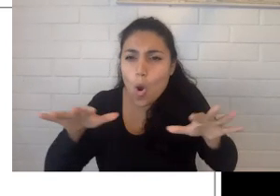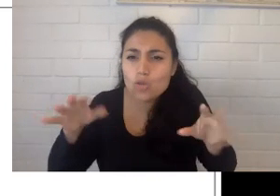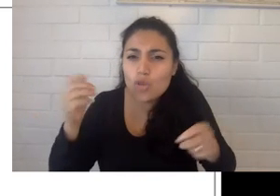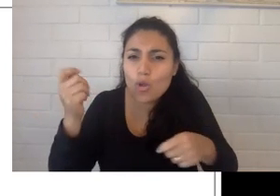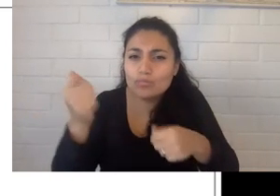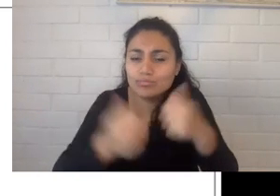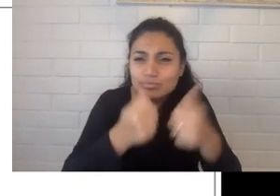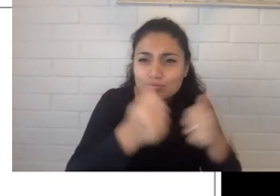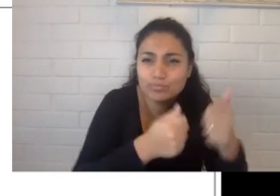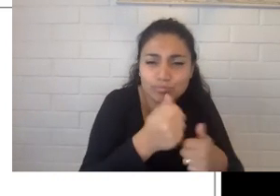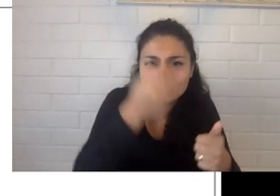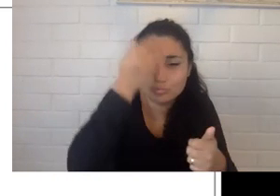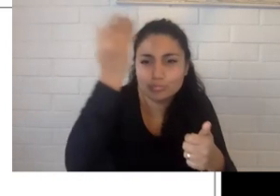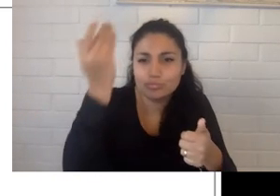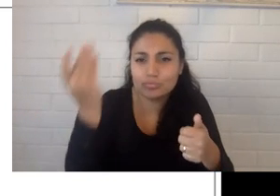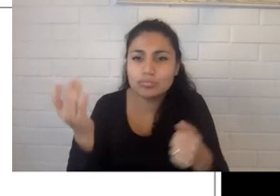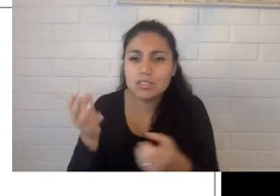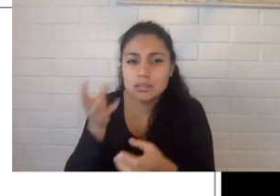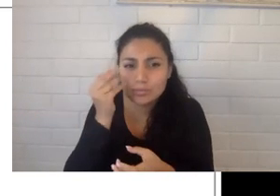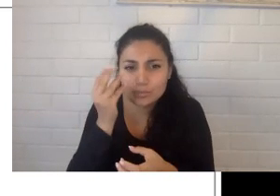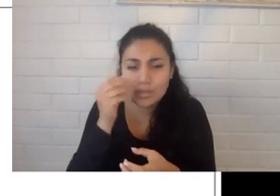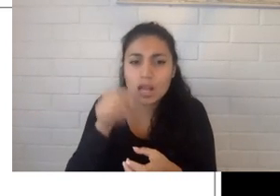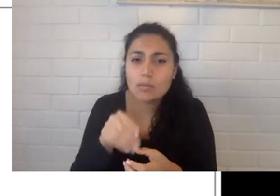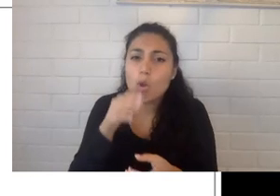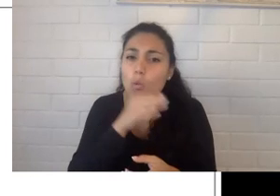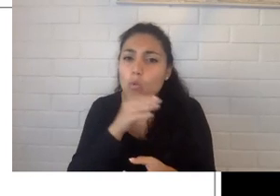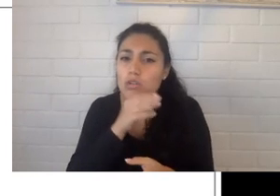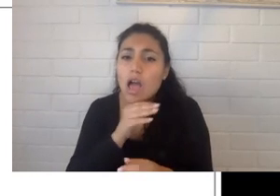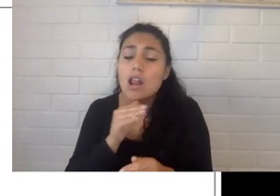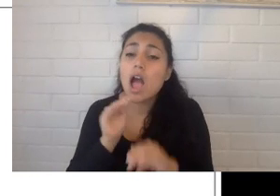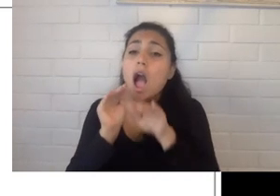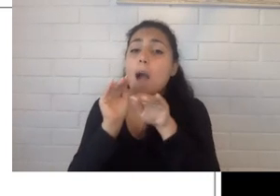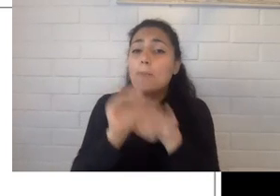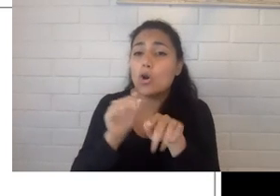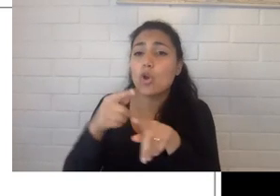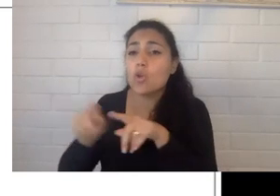multidisciplinario y transdisciplinario, generados a partir de utilizar con el apoyo de otras ciencias